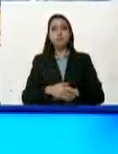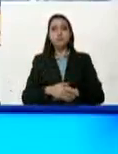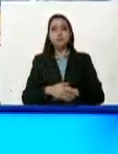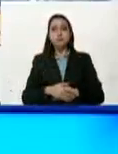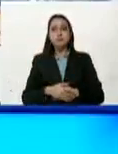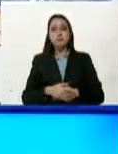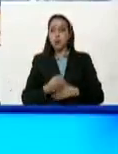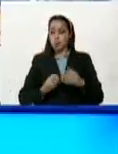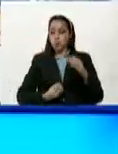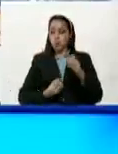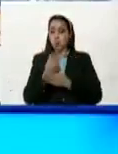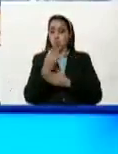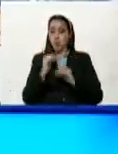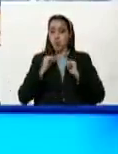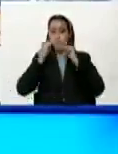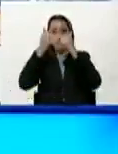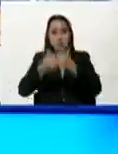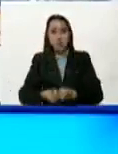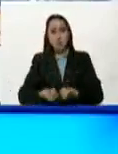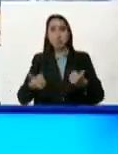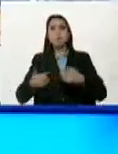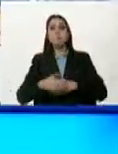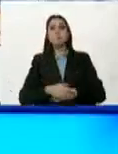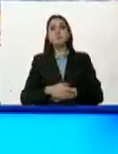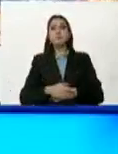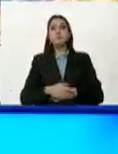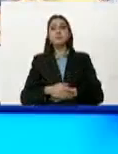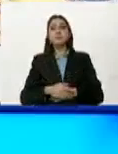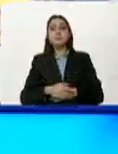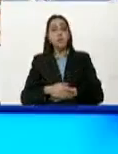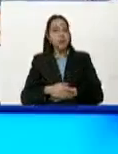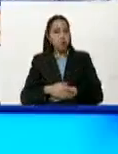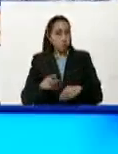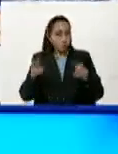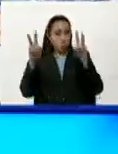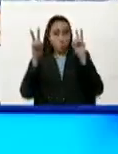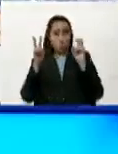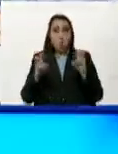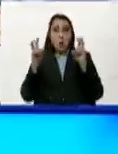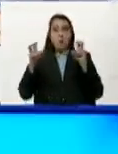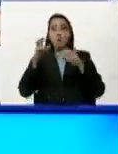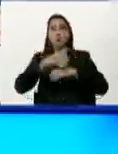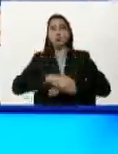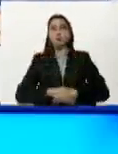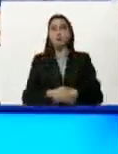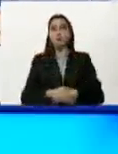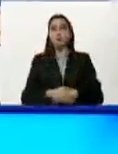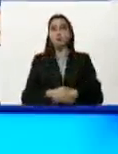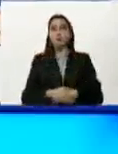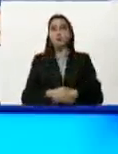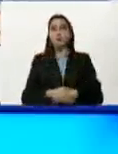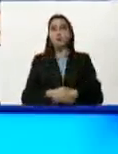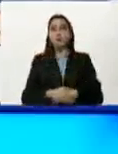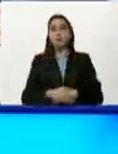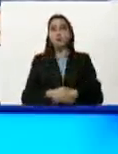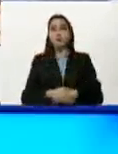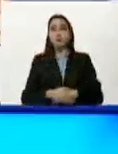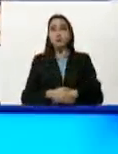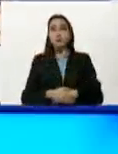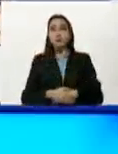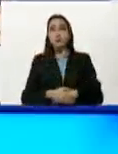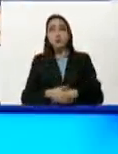inaugurar oficialmente de paquete totalmente nuevo un matadero industrial